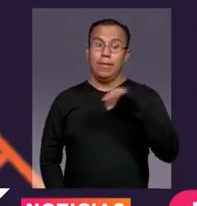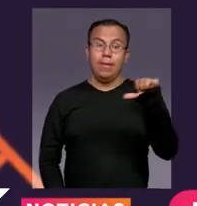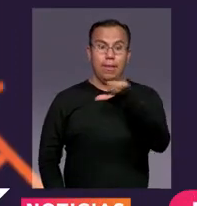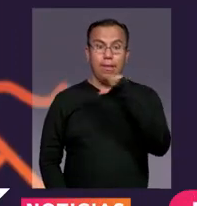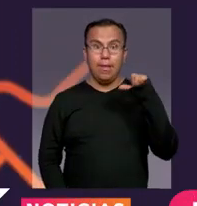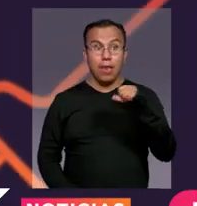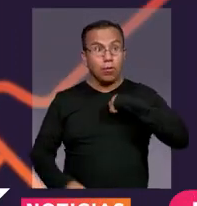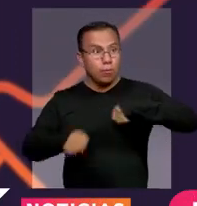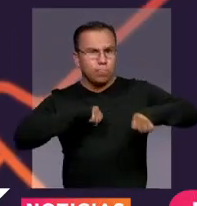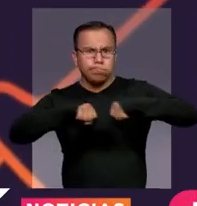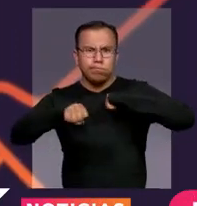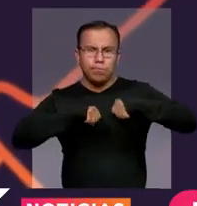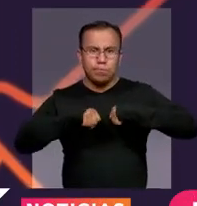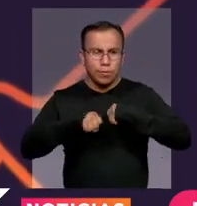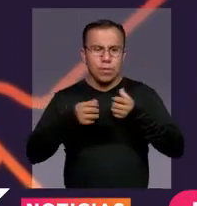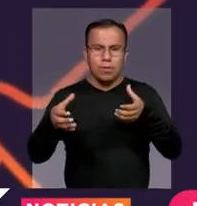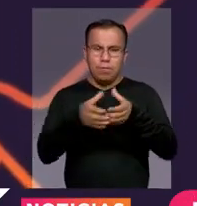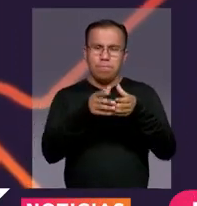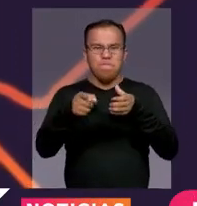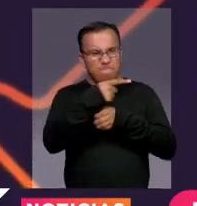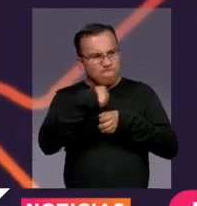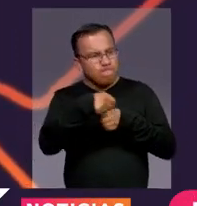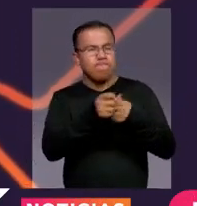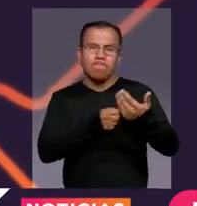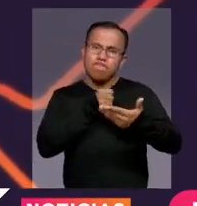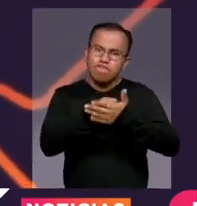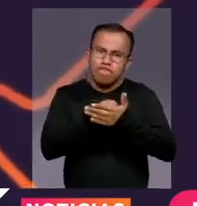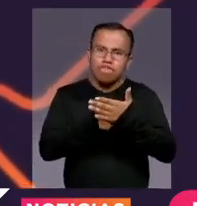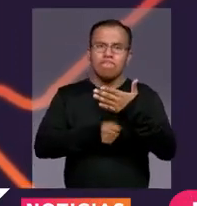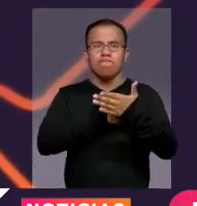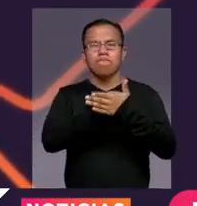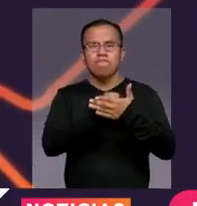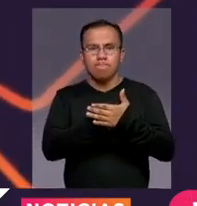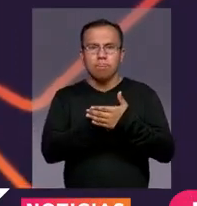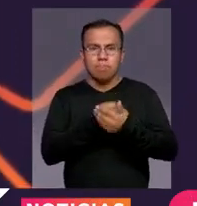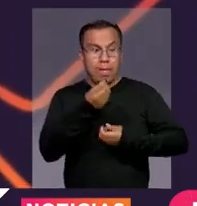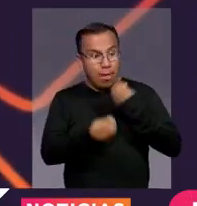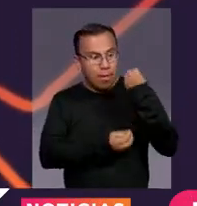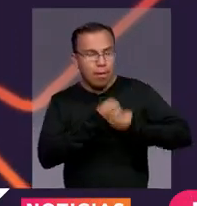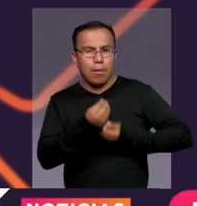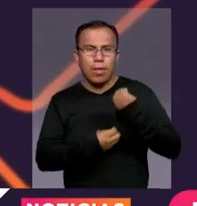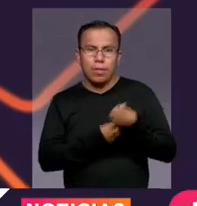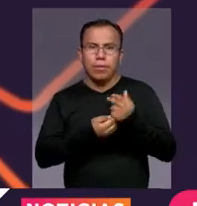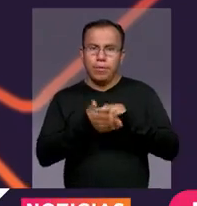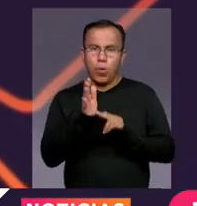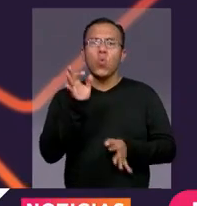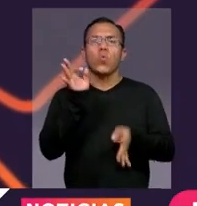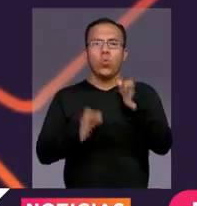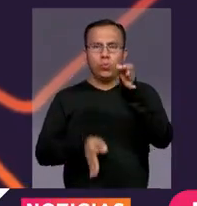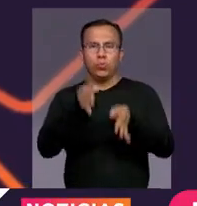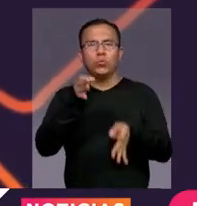como activistas feministas, queremos seguir insistiendo en que